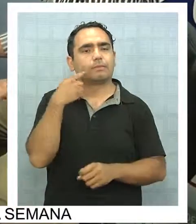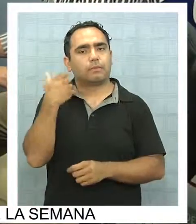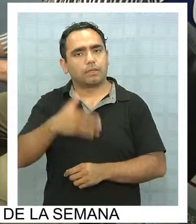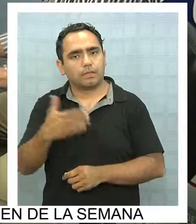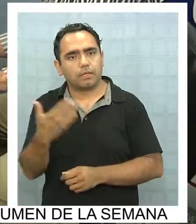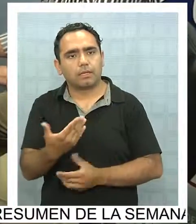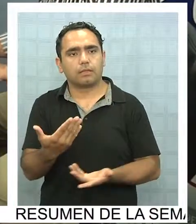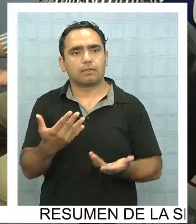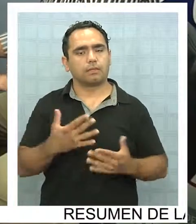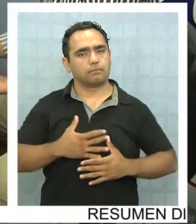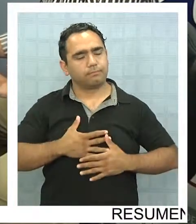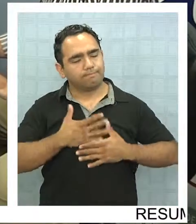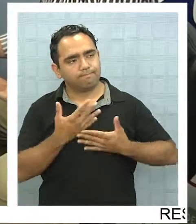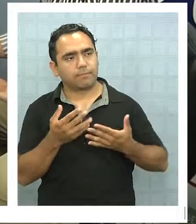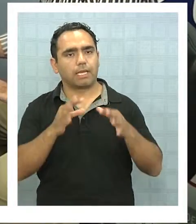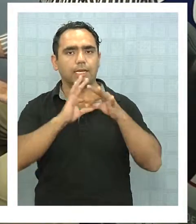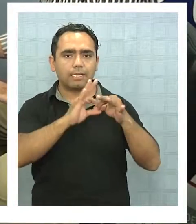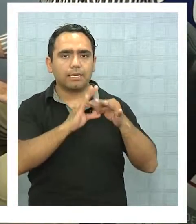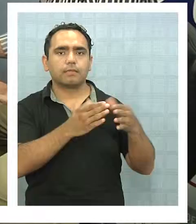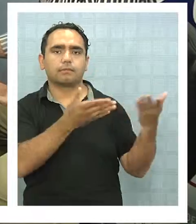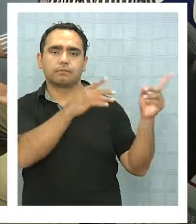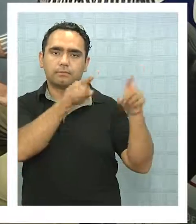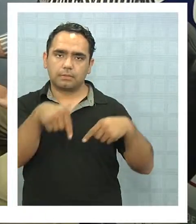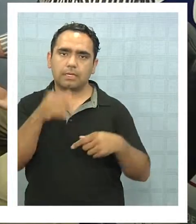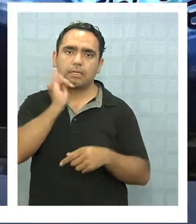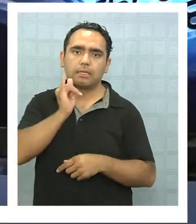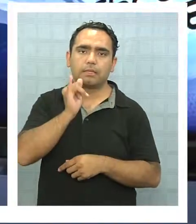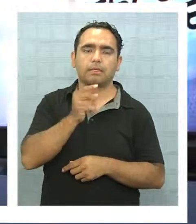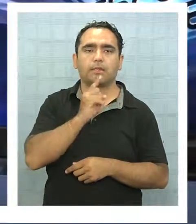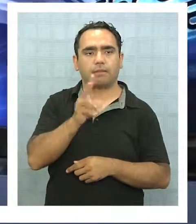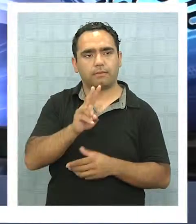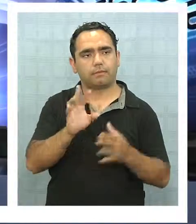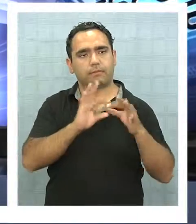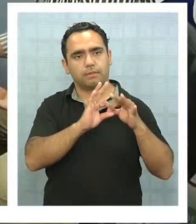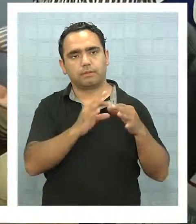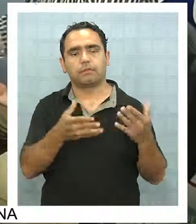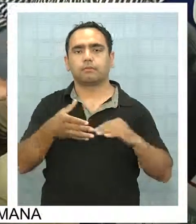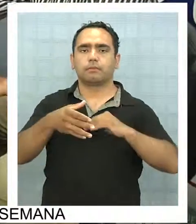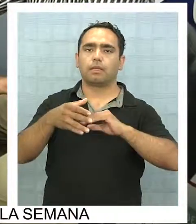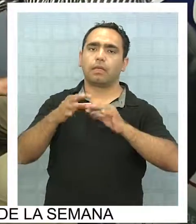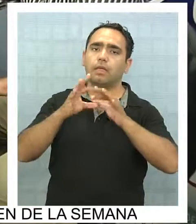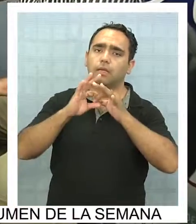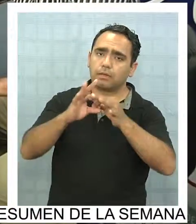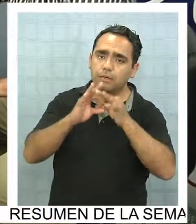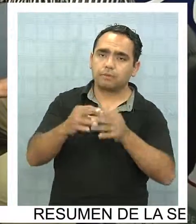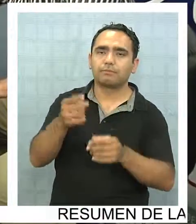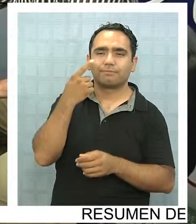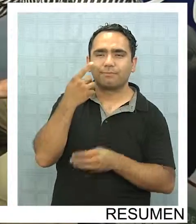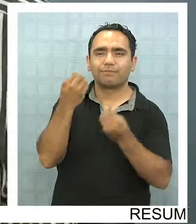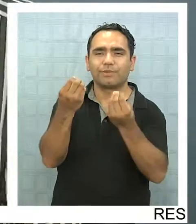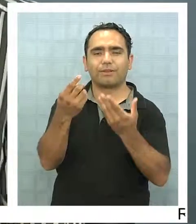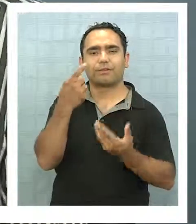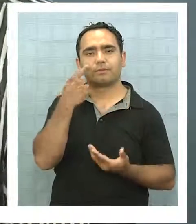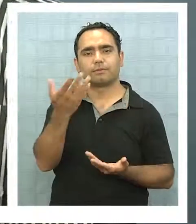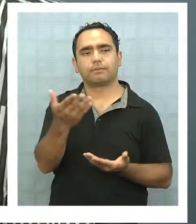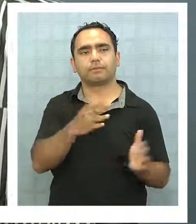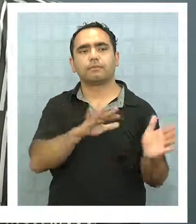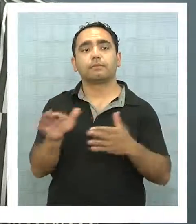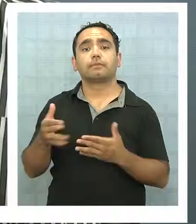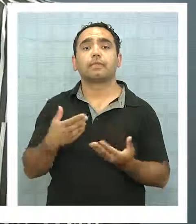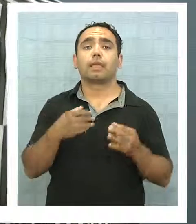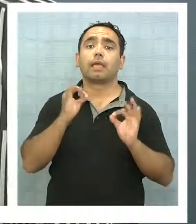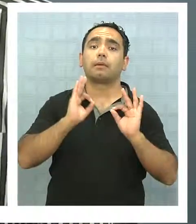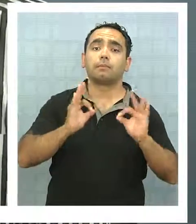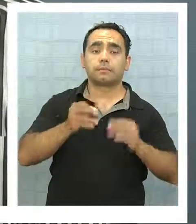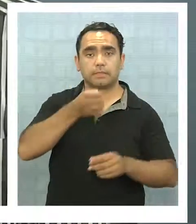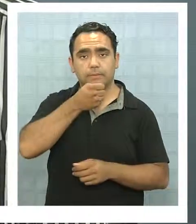apasionantes además. Queremos agradecerle que nos haya acompañado aquí en Iquique Televisión. Muchas gracias y encantado de conocerlo. Ok, igualmente.